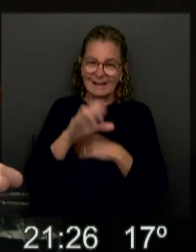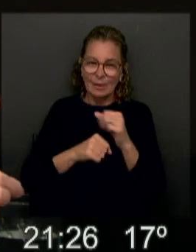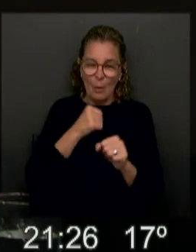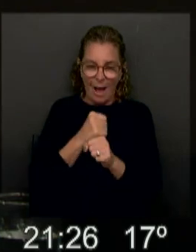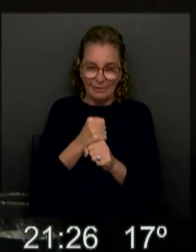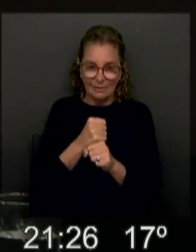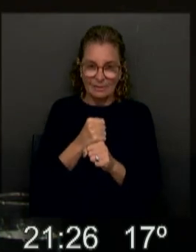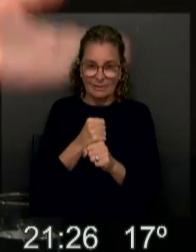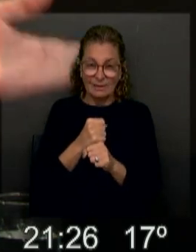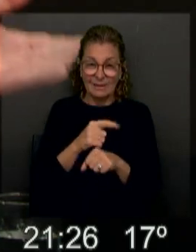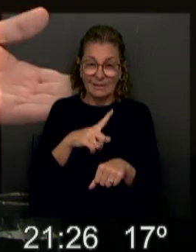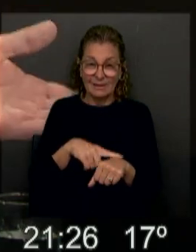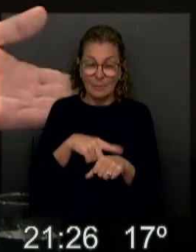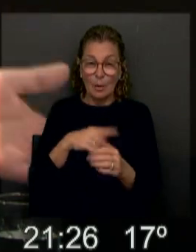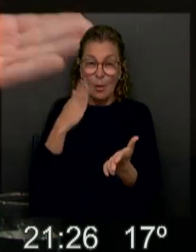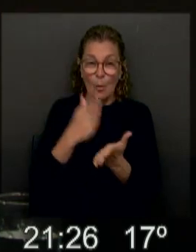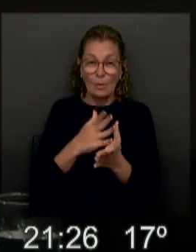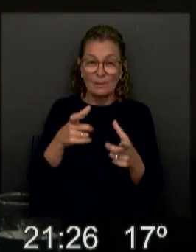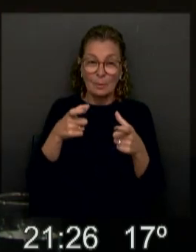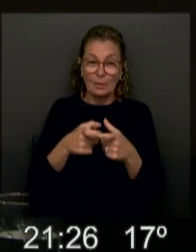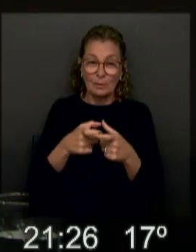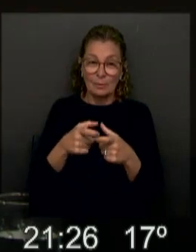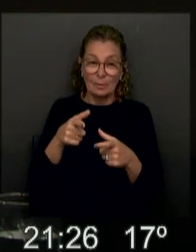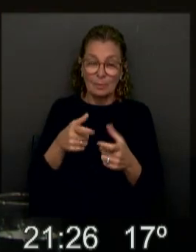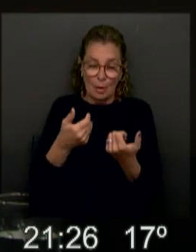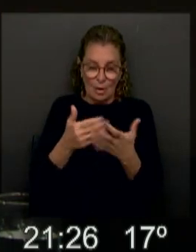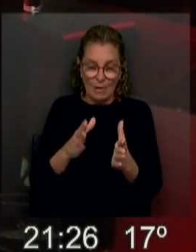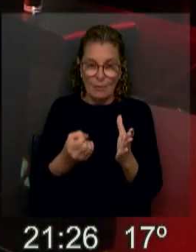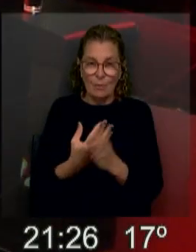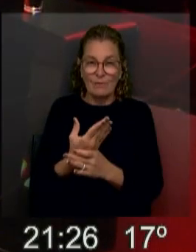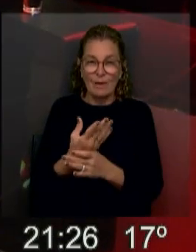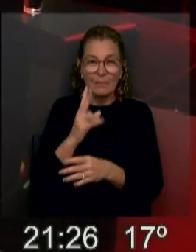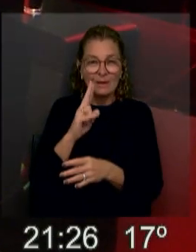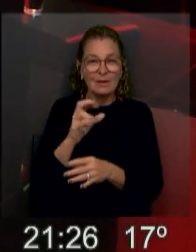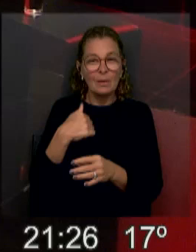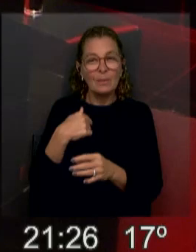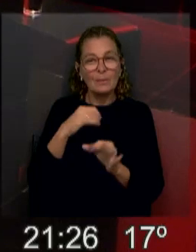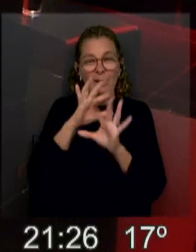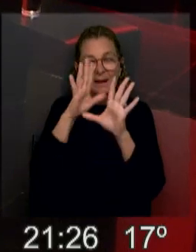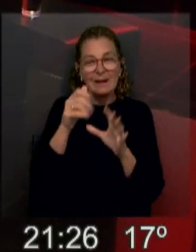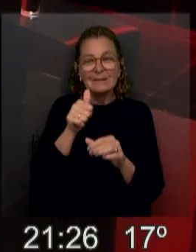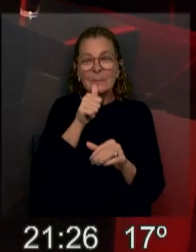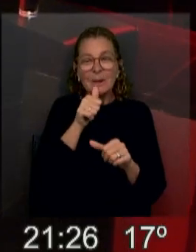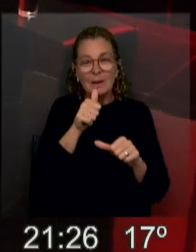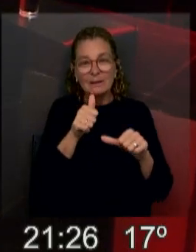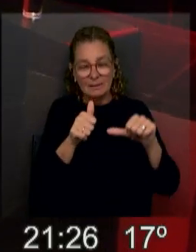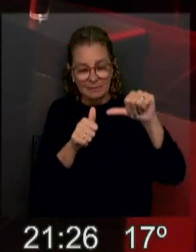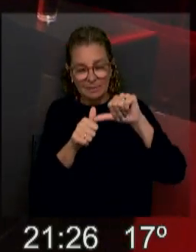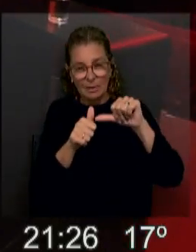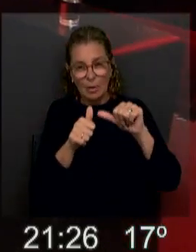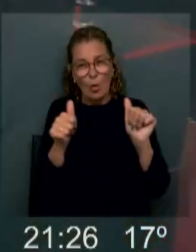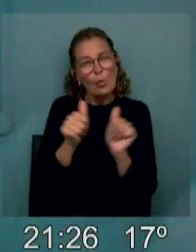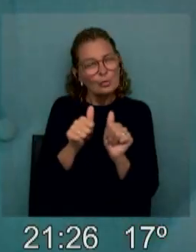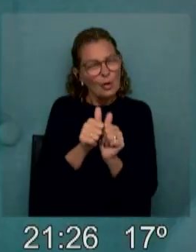pasó en tiempo entre el último disco y el que acaban de sacar. Para mí hay algo que no me queda claro. ¿Champán con mate es por separado